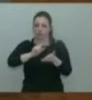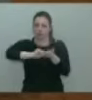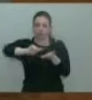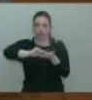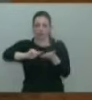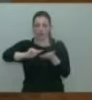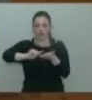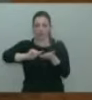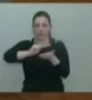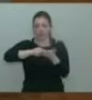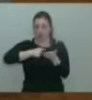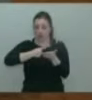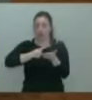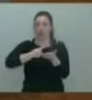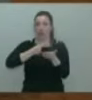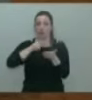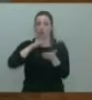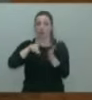de